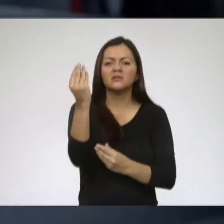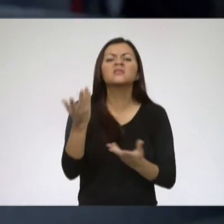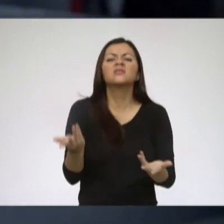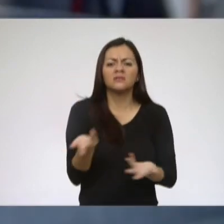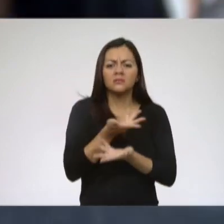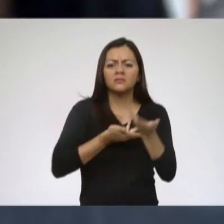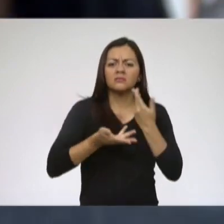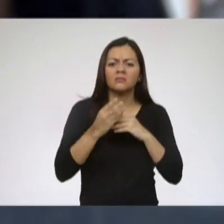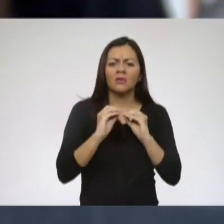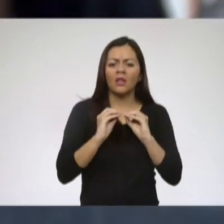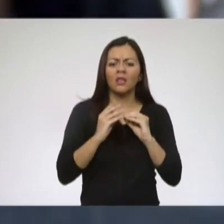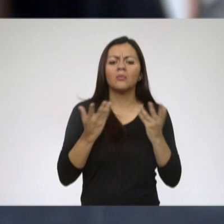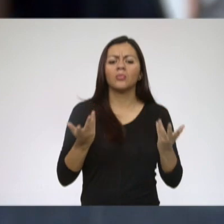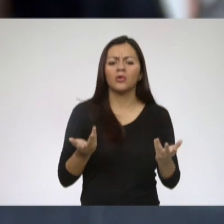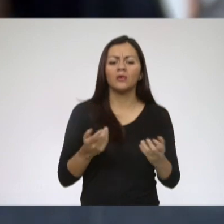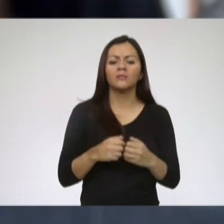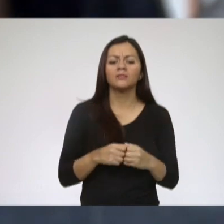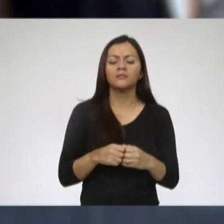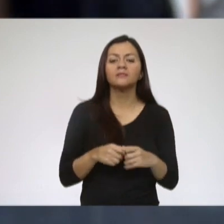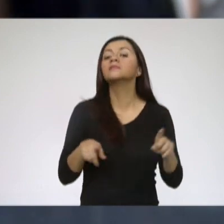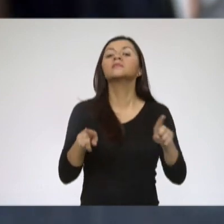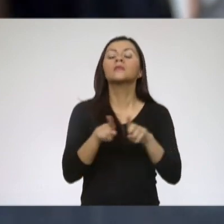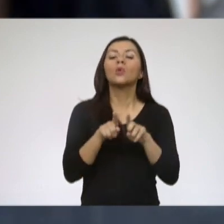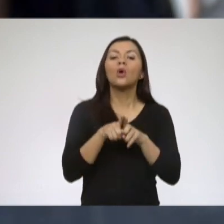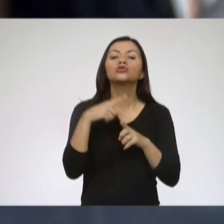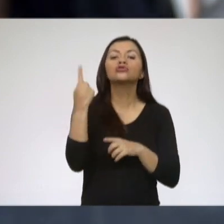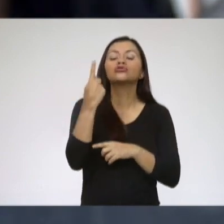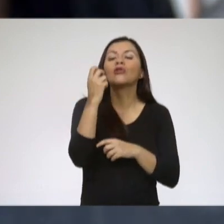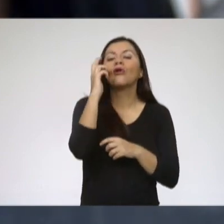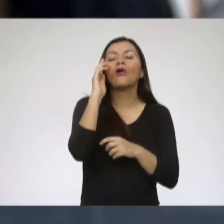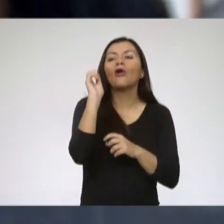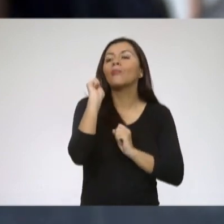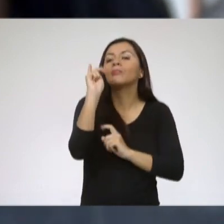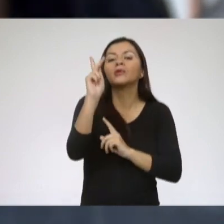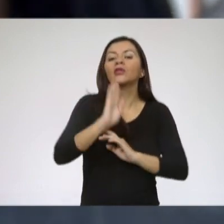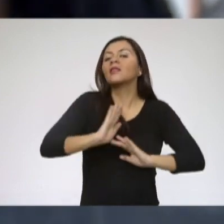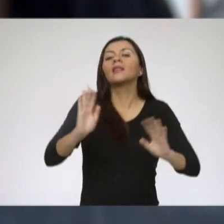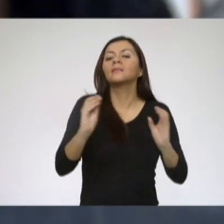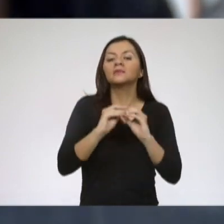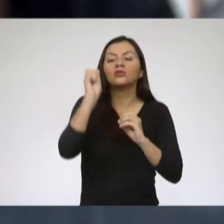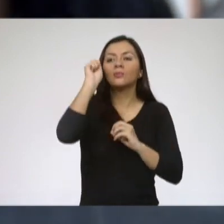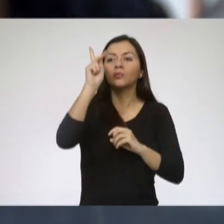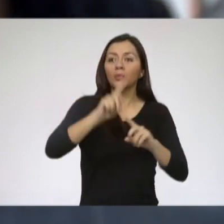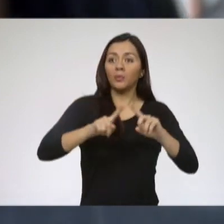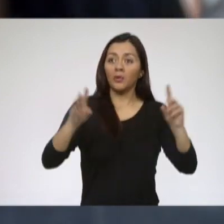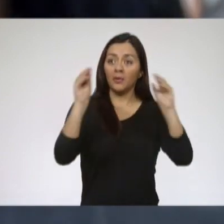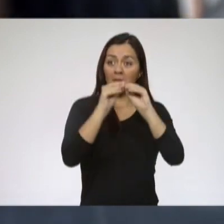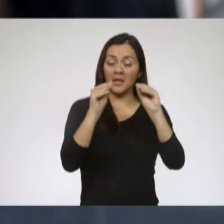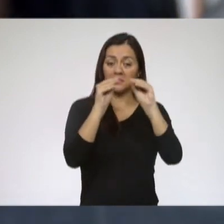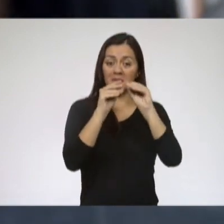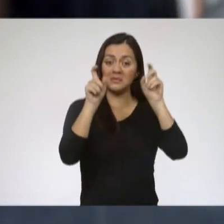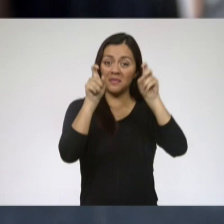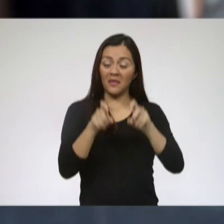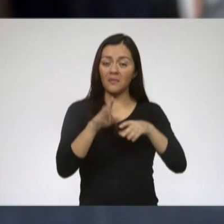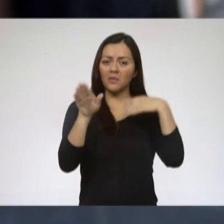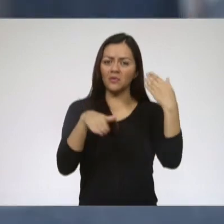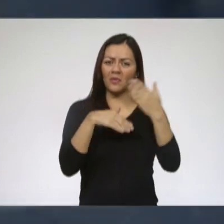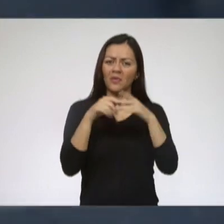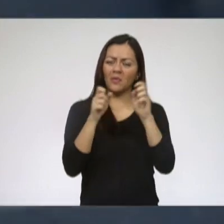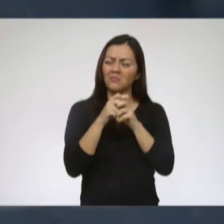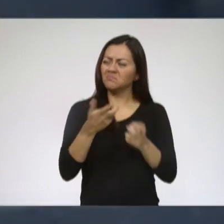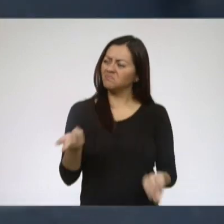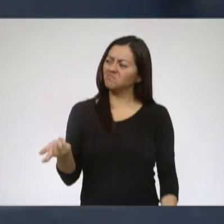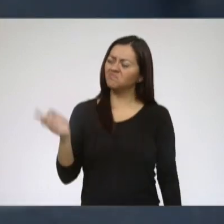poder en este colegio. Le toman como solo una opinión y no les interesa, se hacen como dicen de la vista